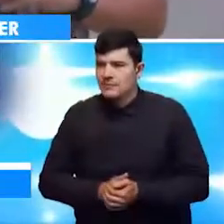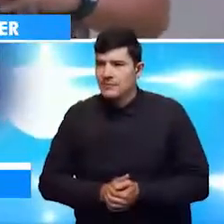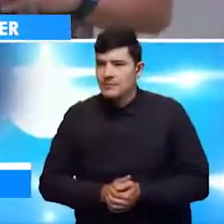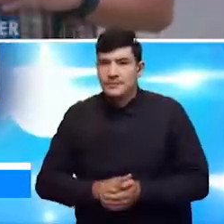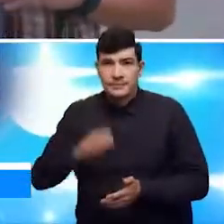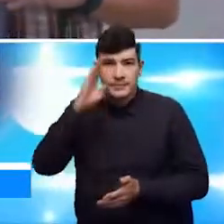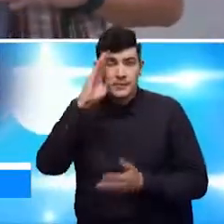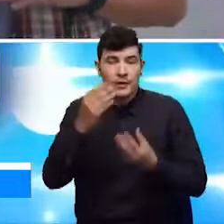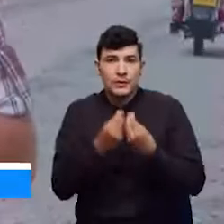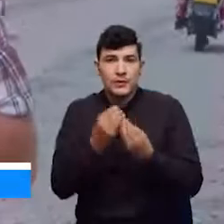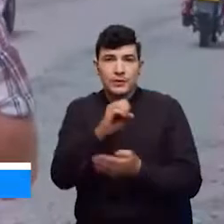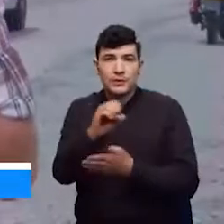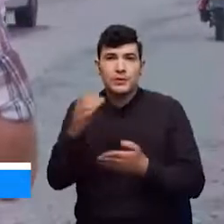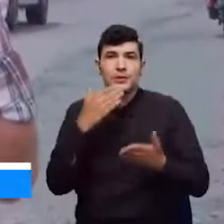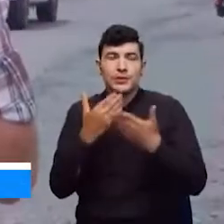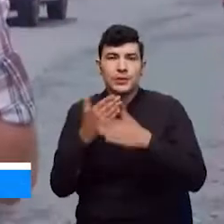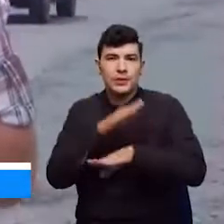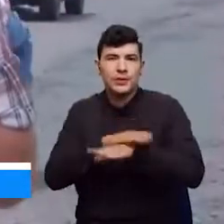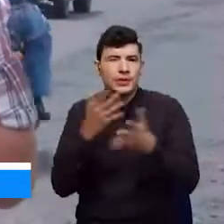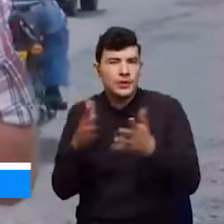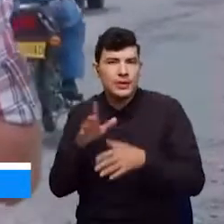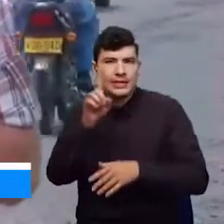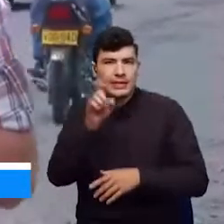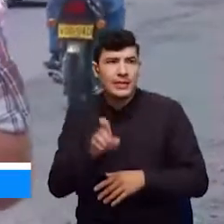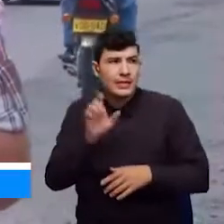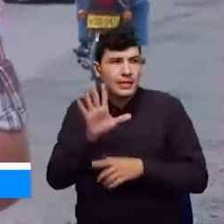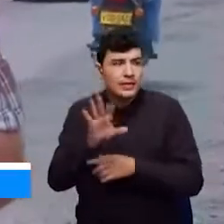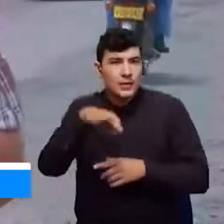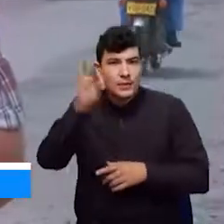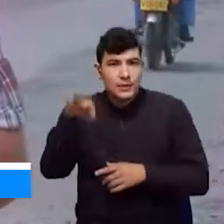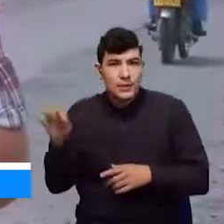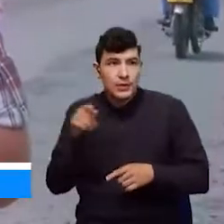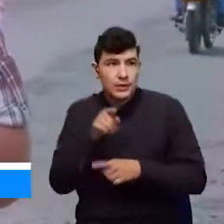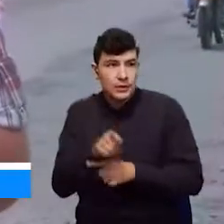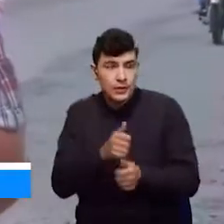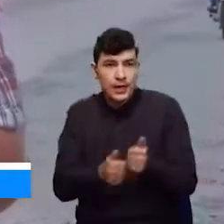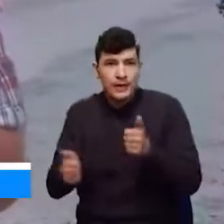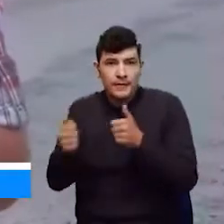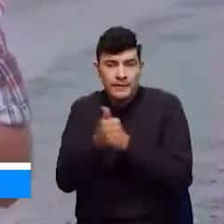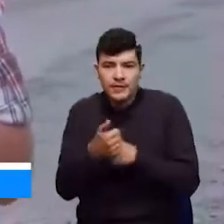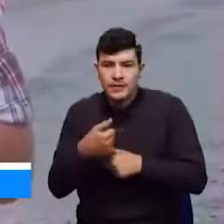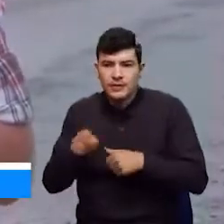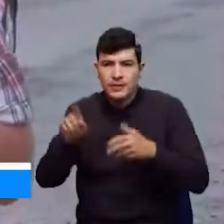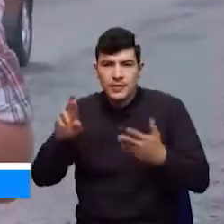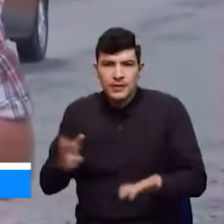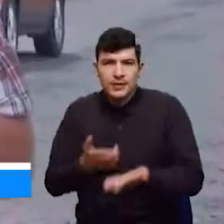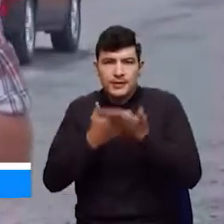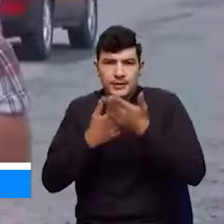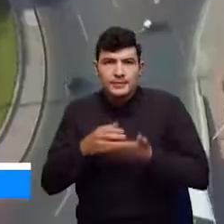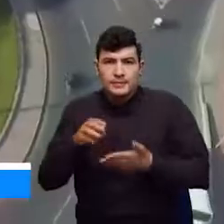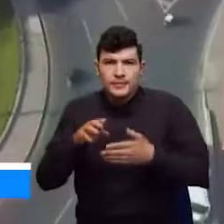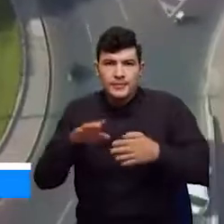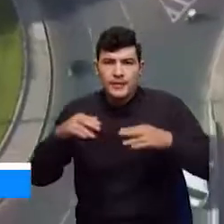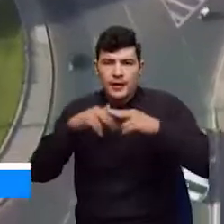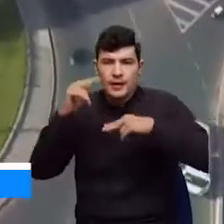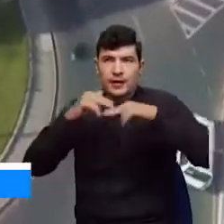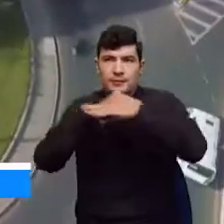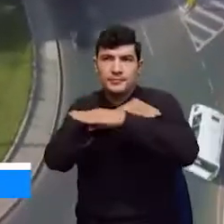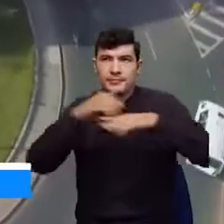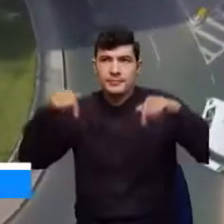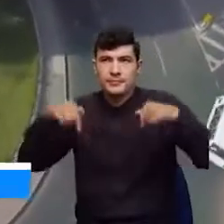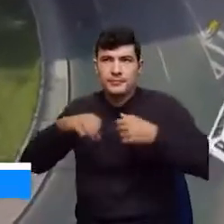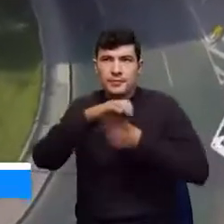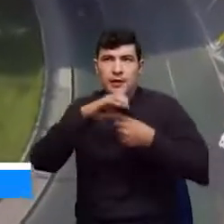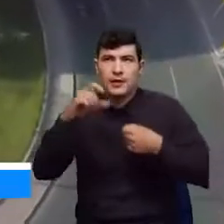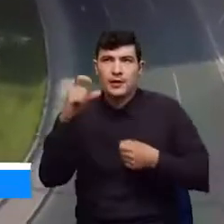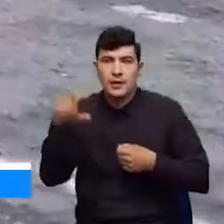Hola, ¿qué tal, compañero? Buenas tardes. Pues alrededor del 65% es el avance que lleva la recuperación de la malla vial en la ciudad de Cúcuta.